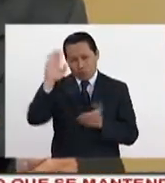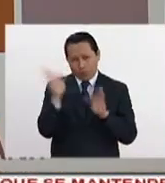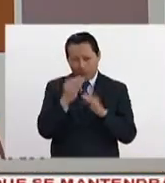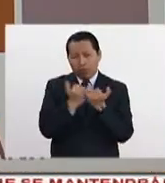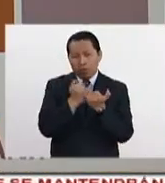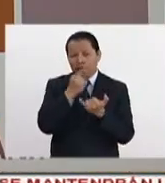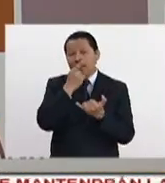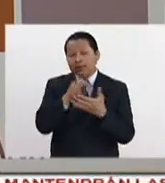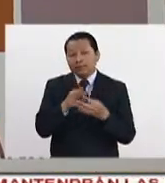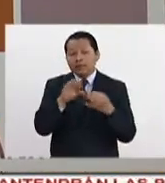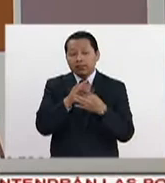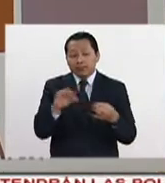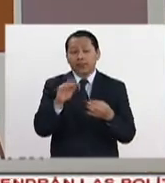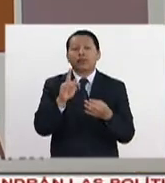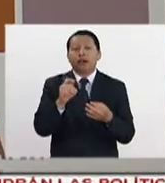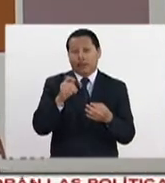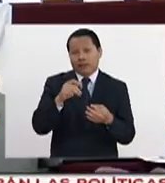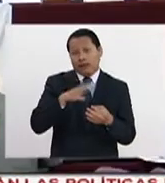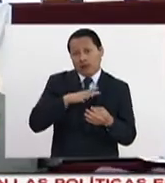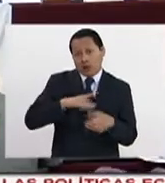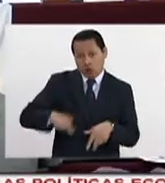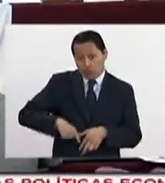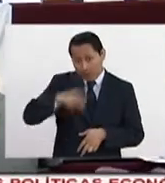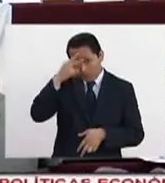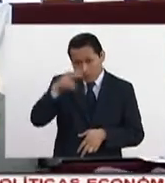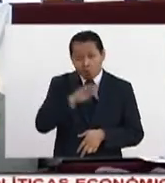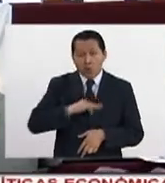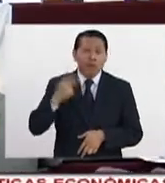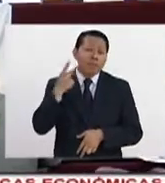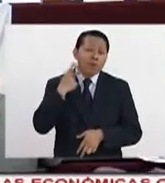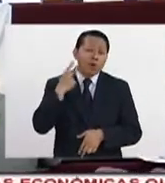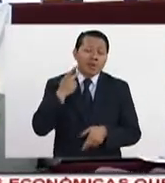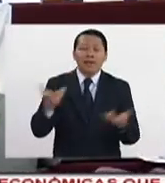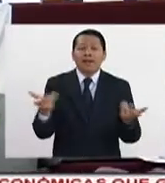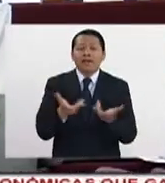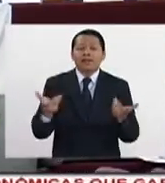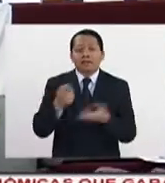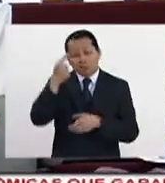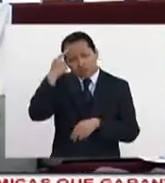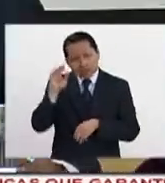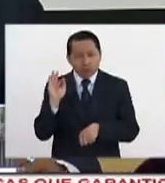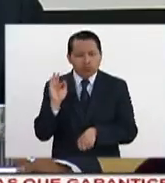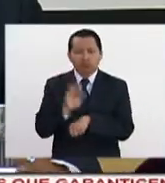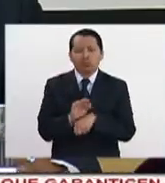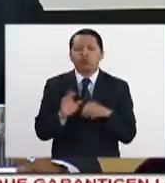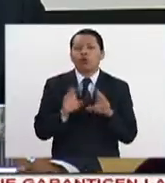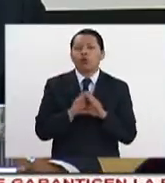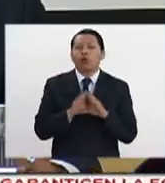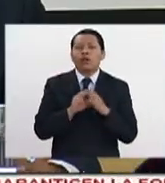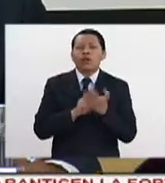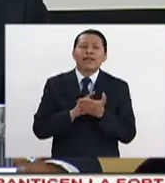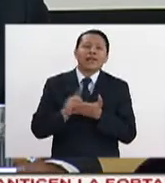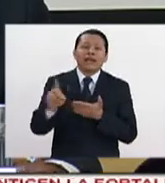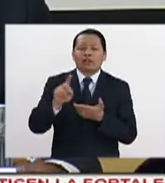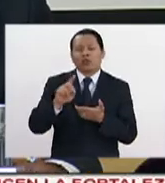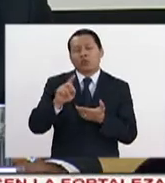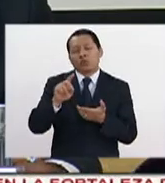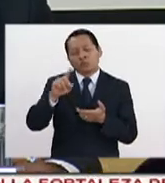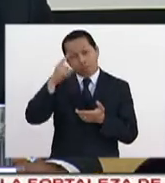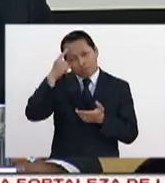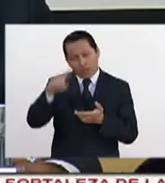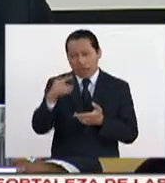información las autoridades de este país podrán generar políticas públicas para garantizar el derecho universal a